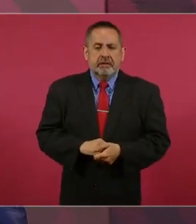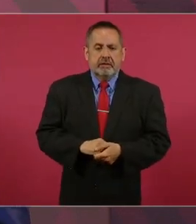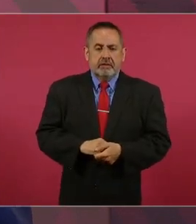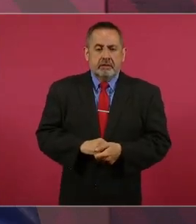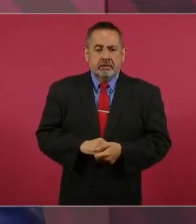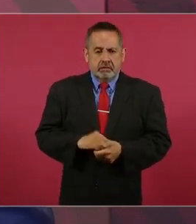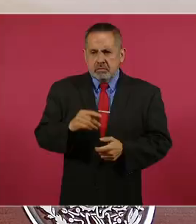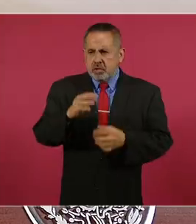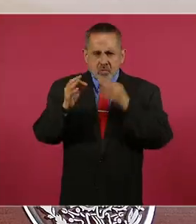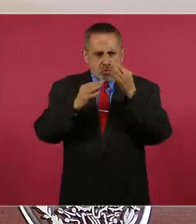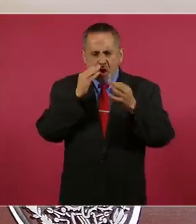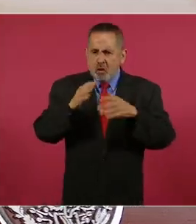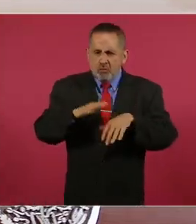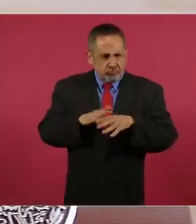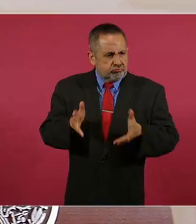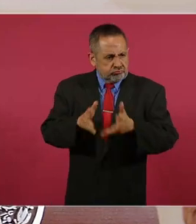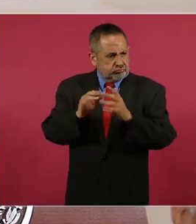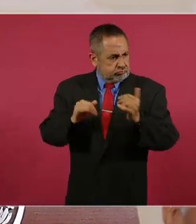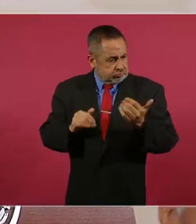lo promuevan, que